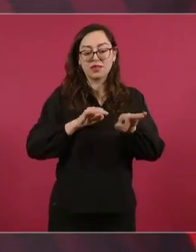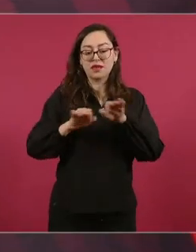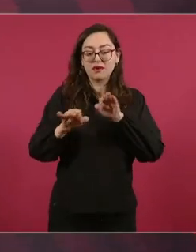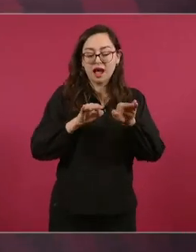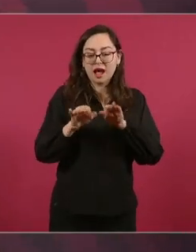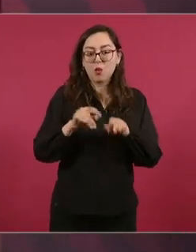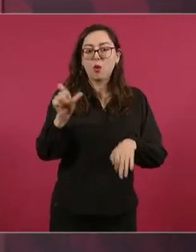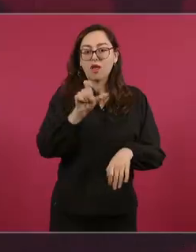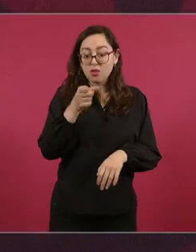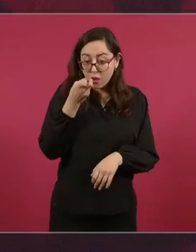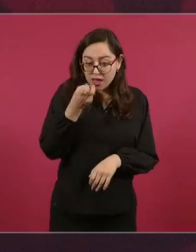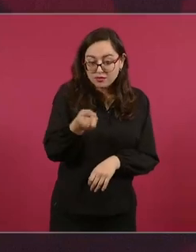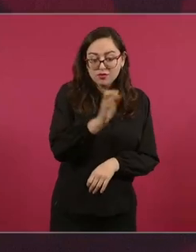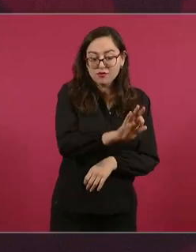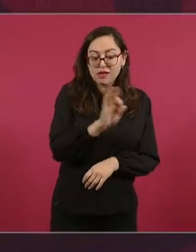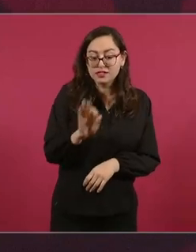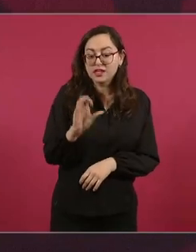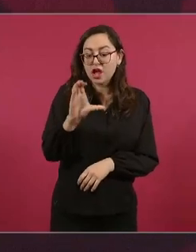porque